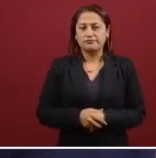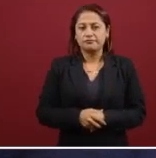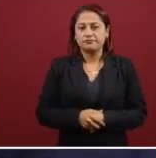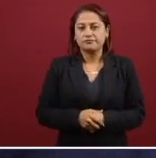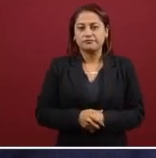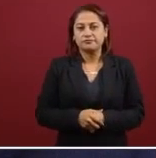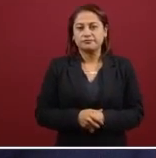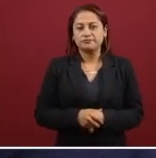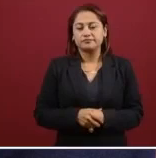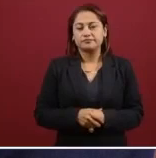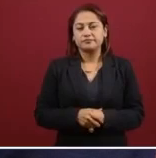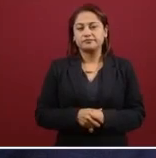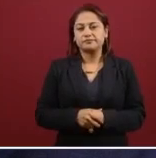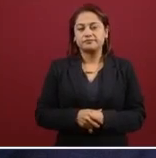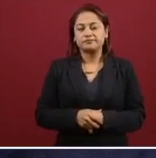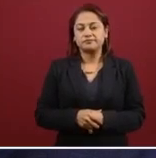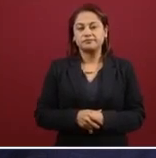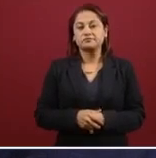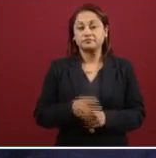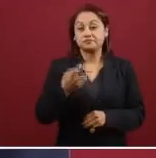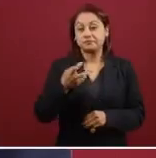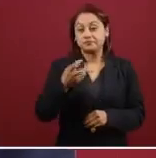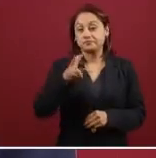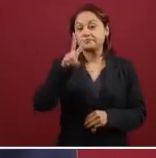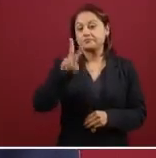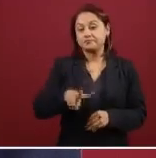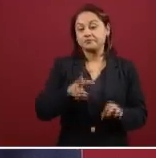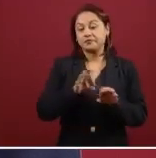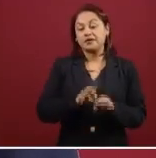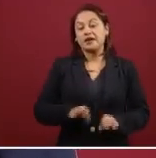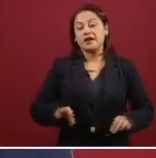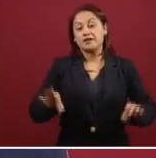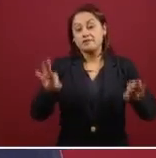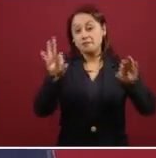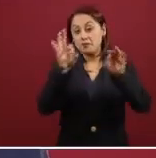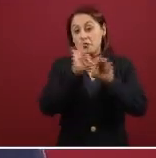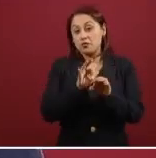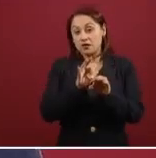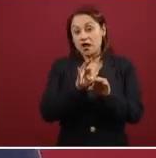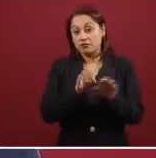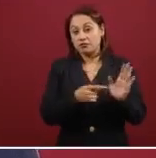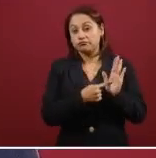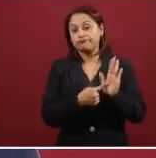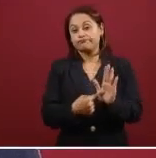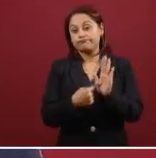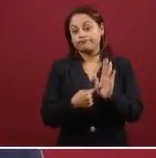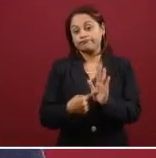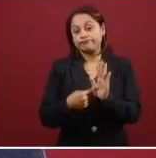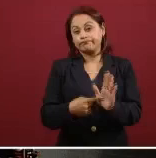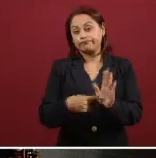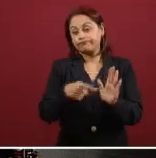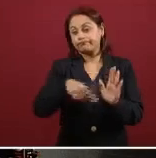Entonces, sí es importante exponerlos